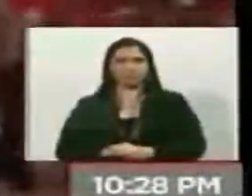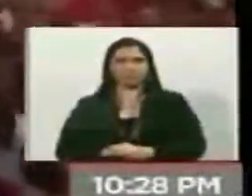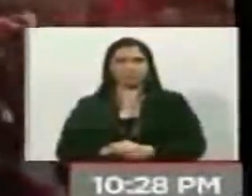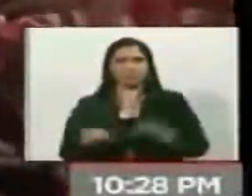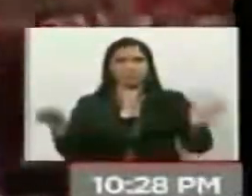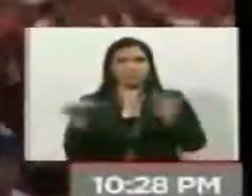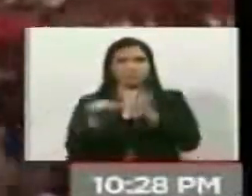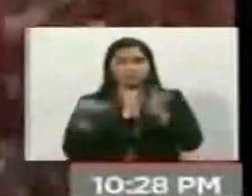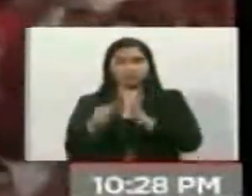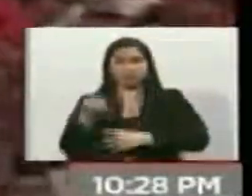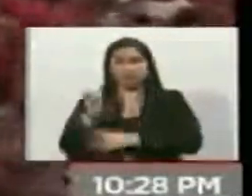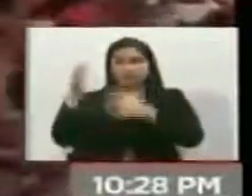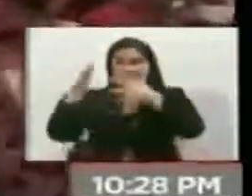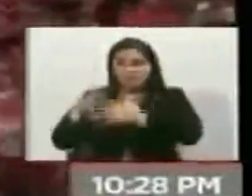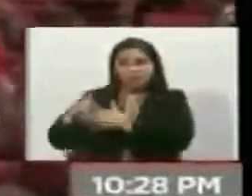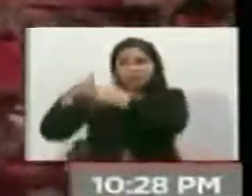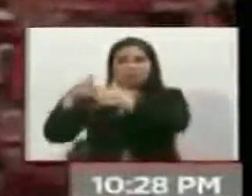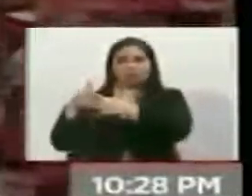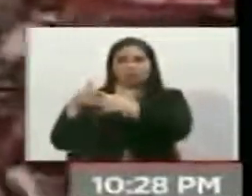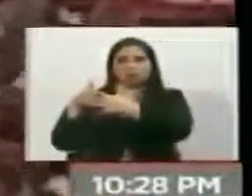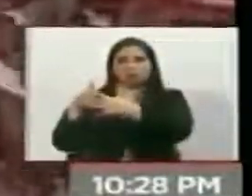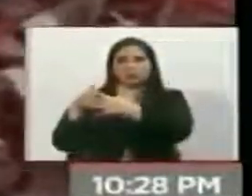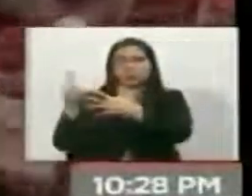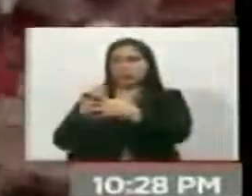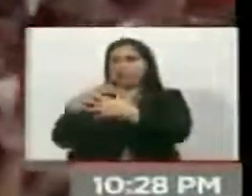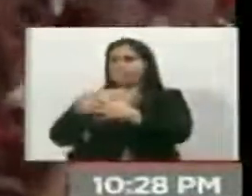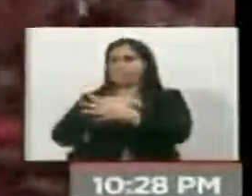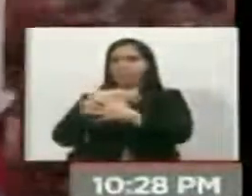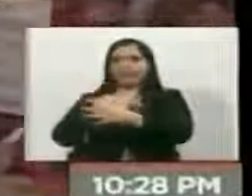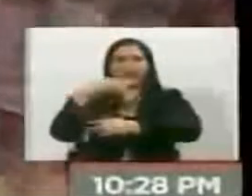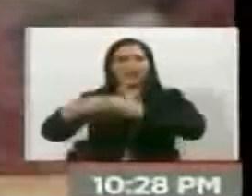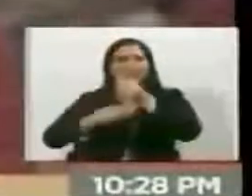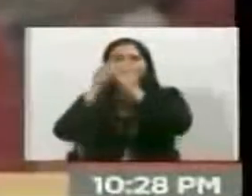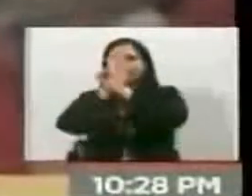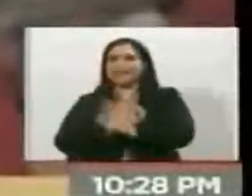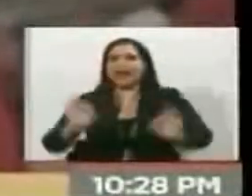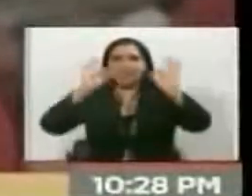donde los Estados Unidos no van a poder hacer nada